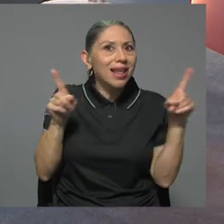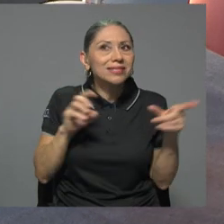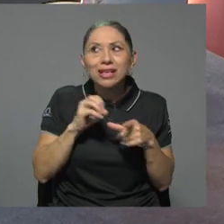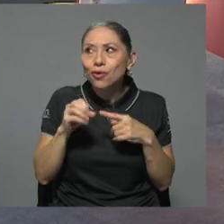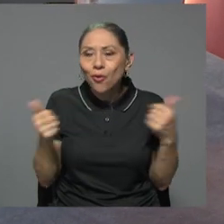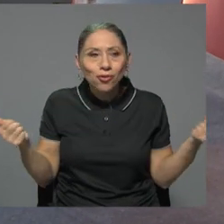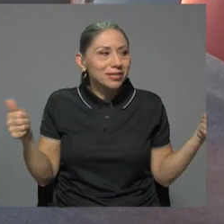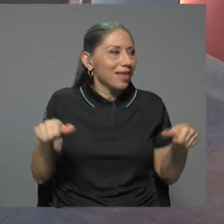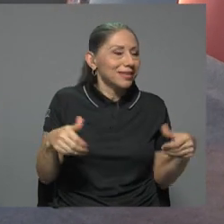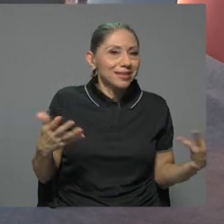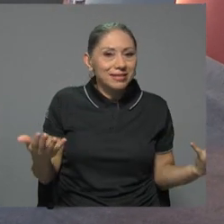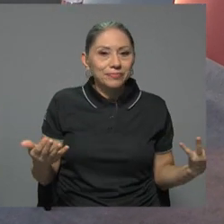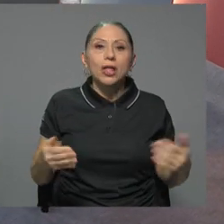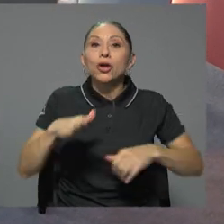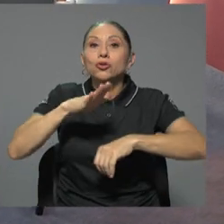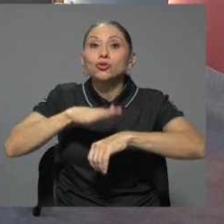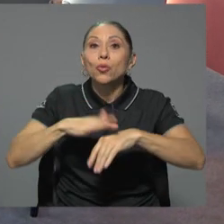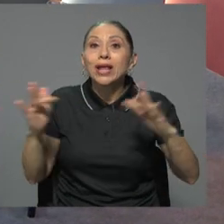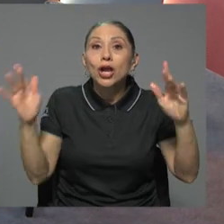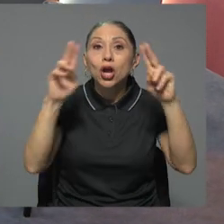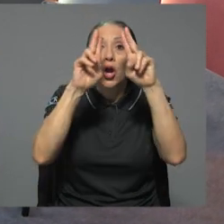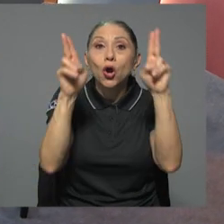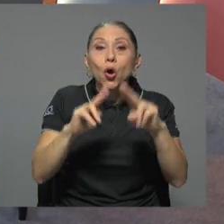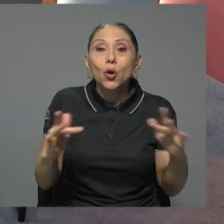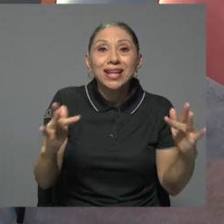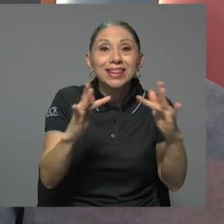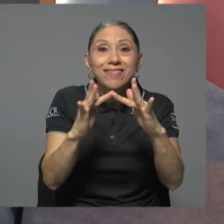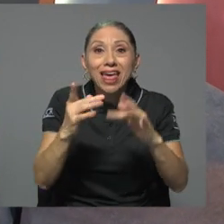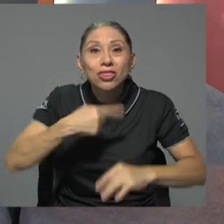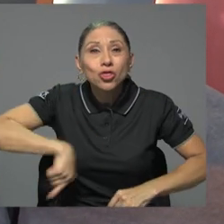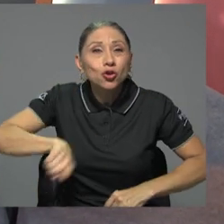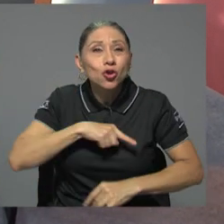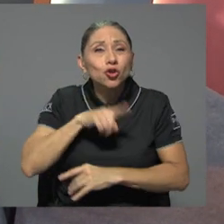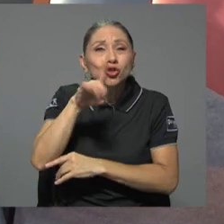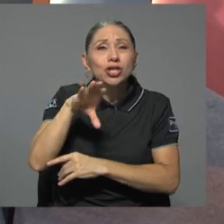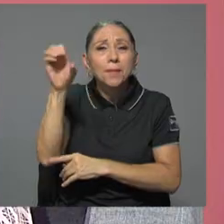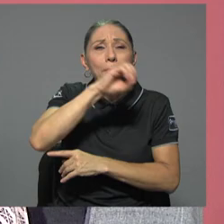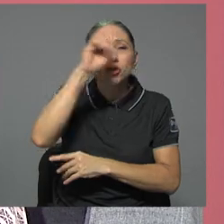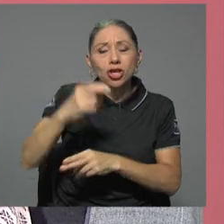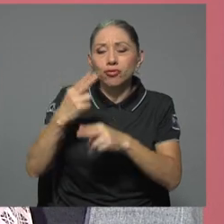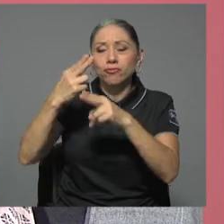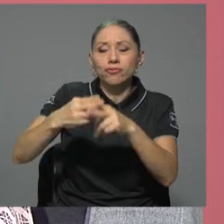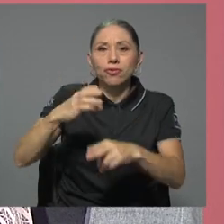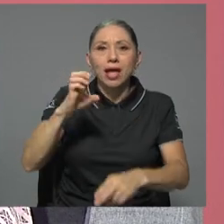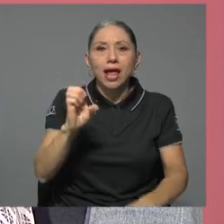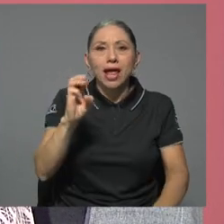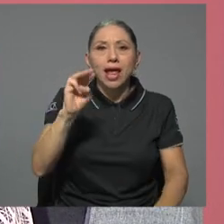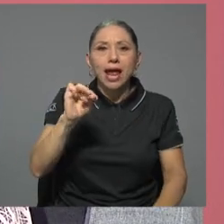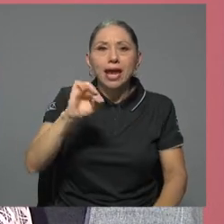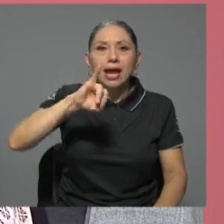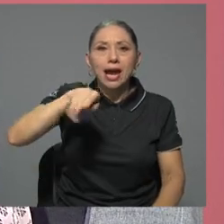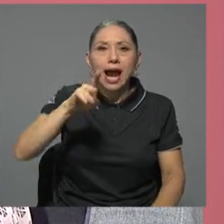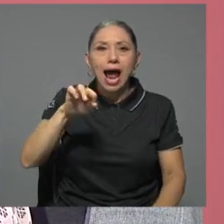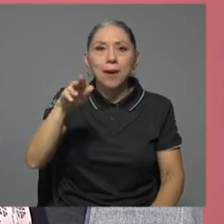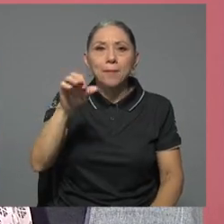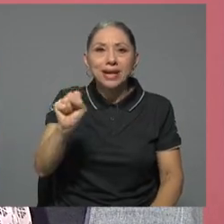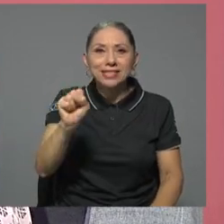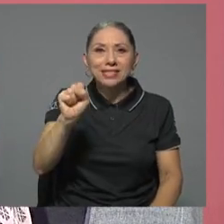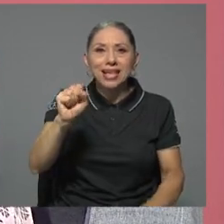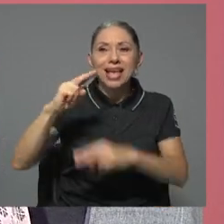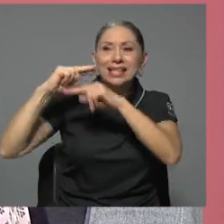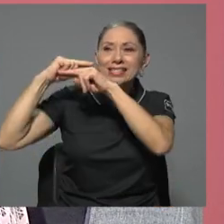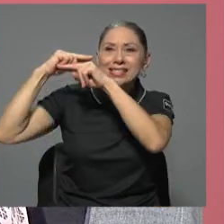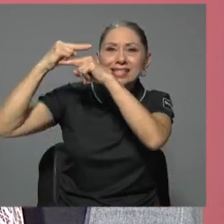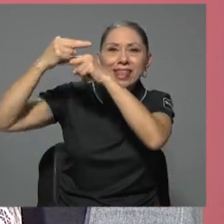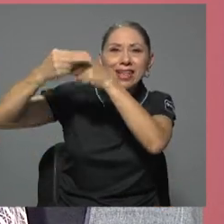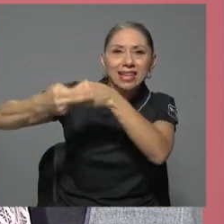cuanto a la conectividad nosotros estamos apostando el 100 por ciento a los enjambres satelitales la una quien manera eso hay 2 por el momento hay que